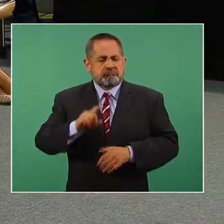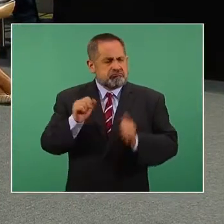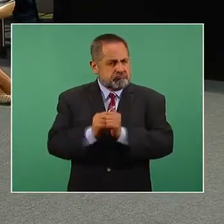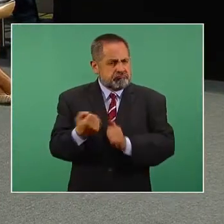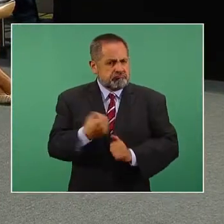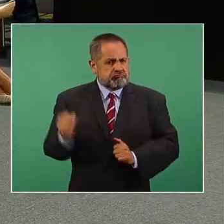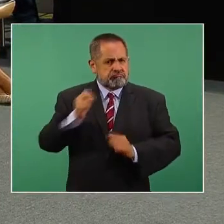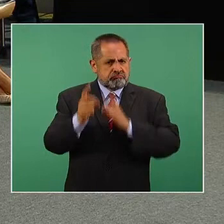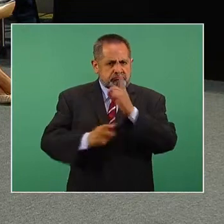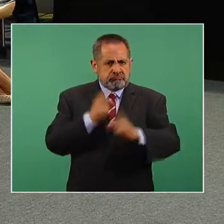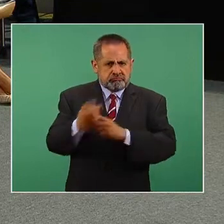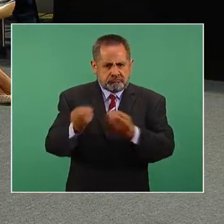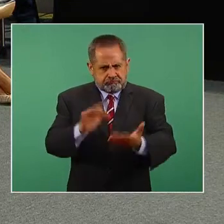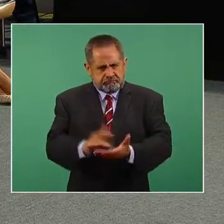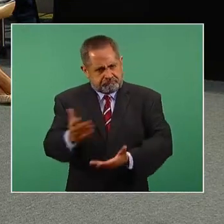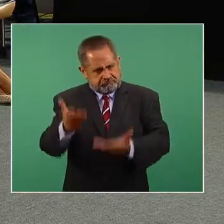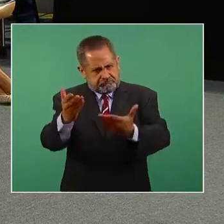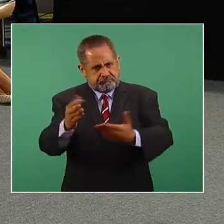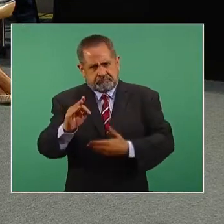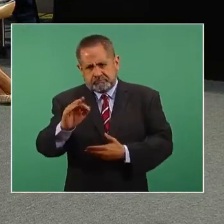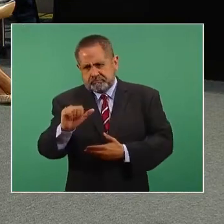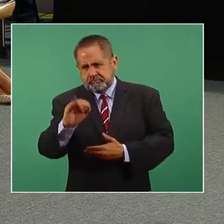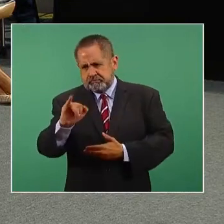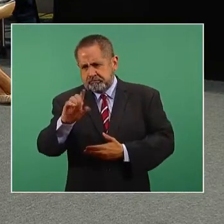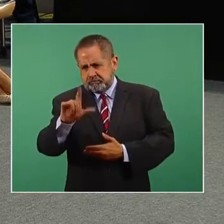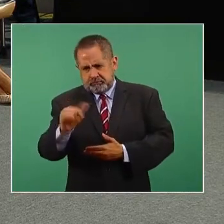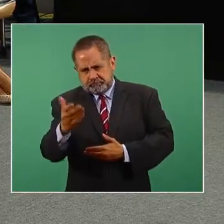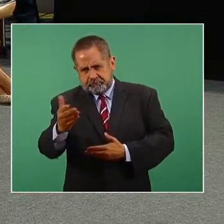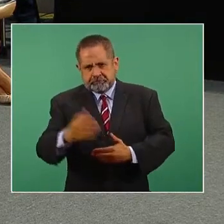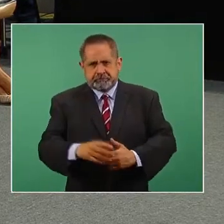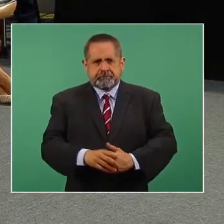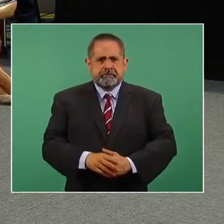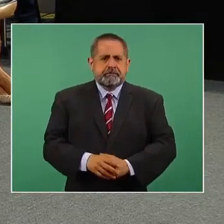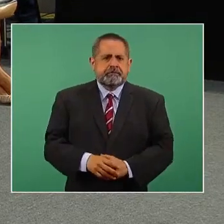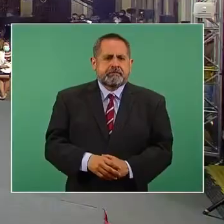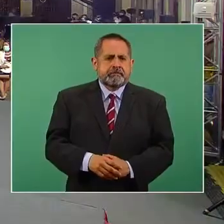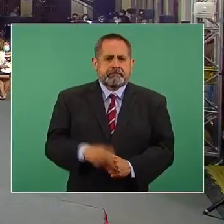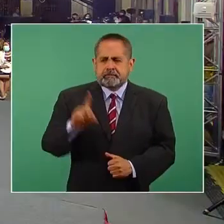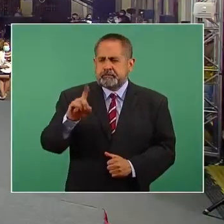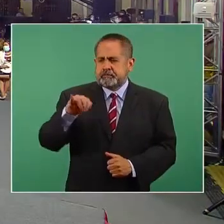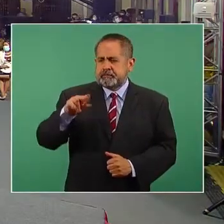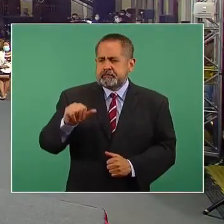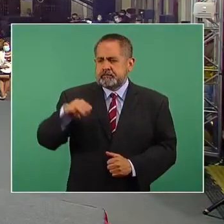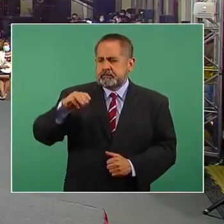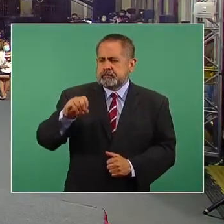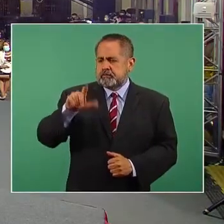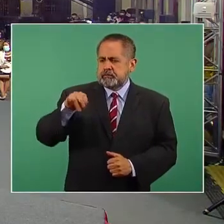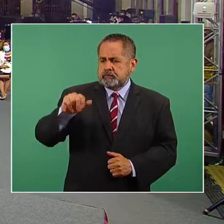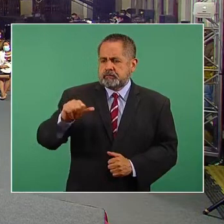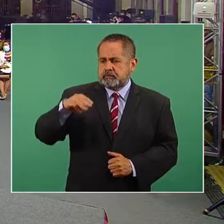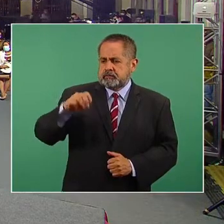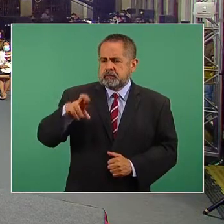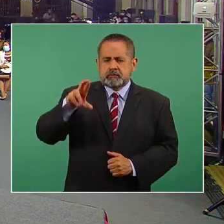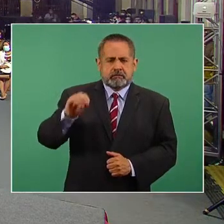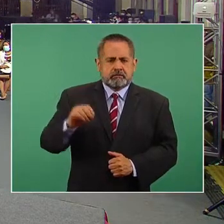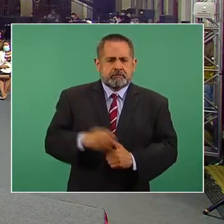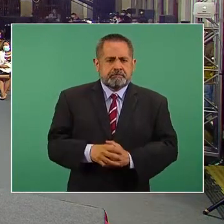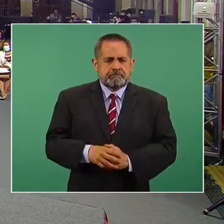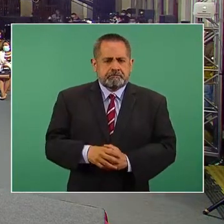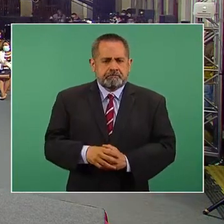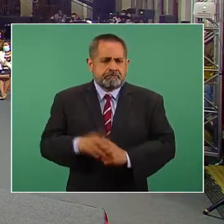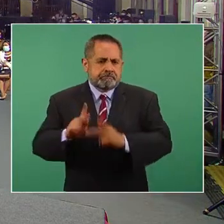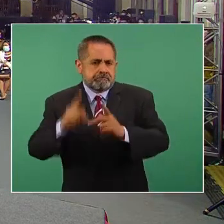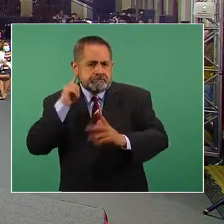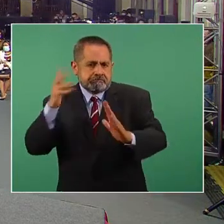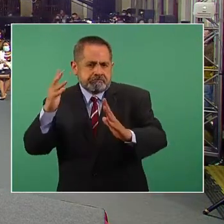deporte. Muchas gracias, Fabiola, por estar aquí. Dina Molina Moreno,